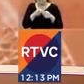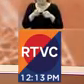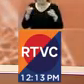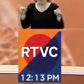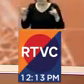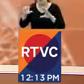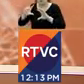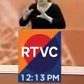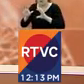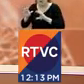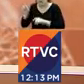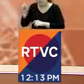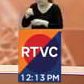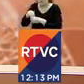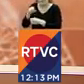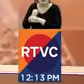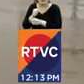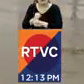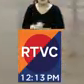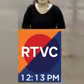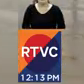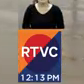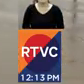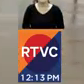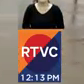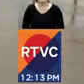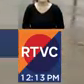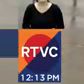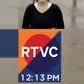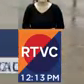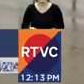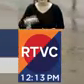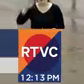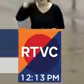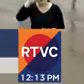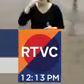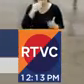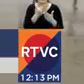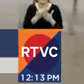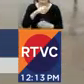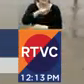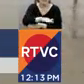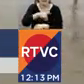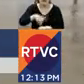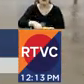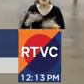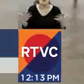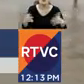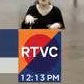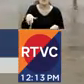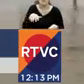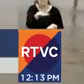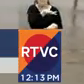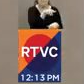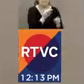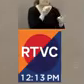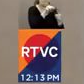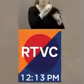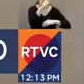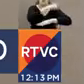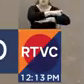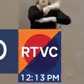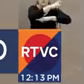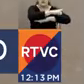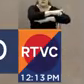detalles. Buenas tardes, Juan Miguel. Buenas tardes. En alerta máxima se encuentran los organismos de socorro del municipio de Puerto Leguízamo, en el Bajo Putumayo, por